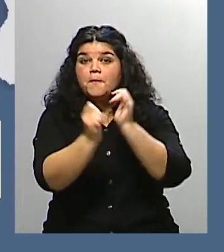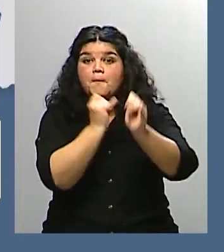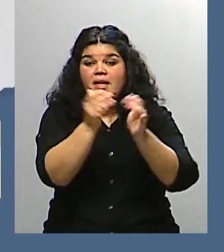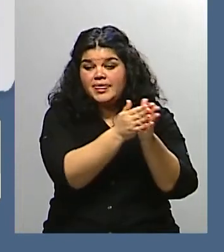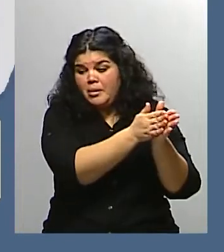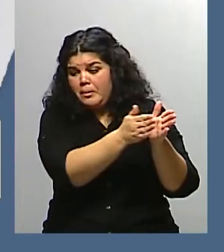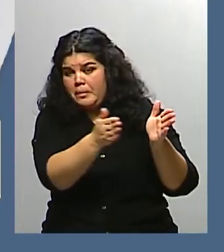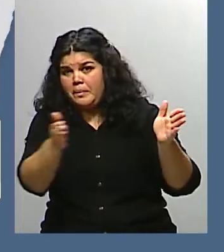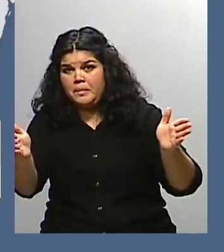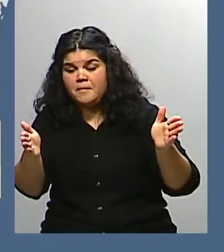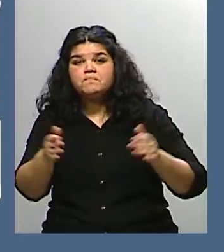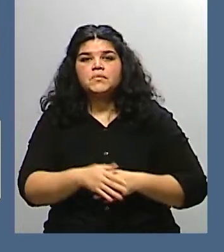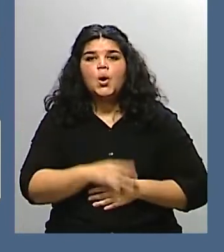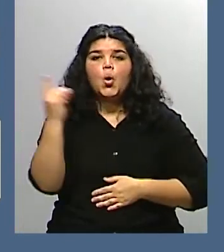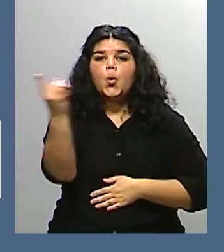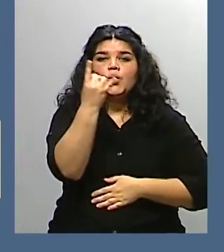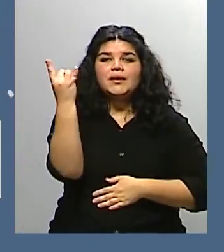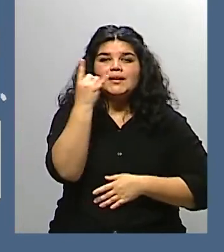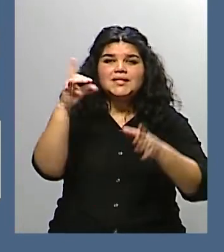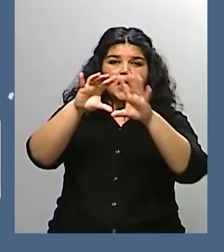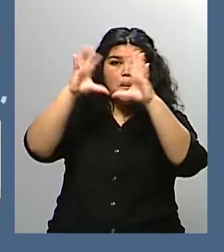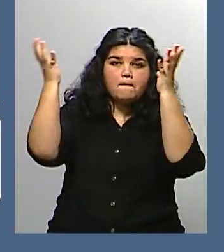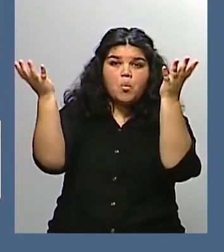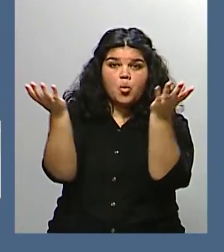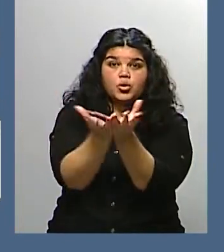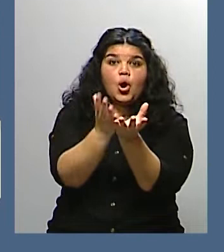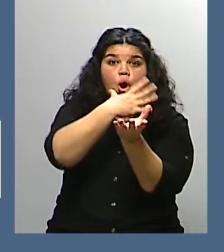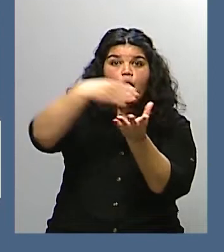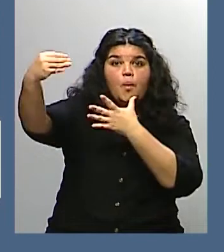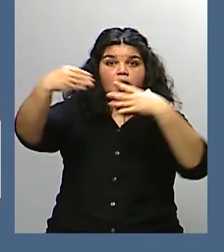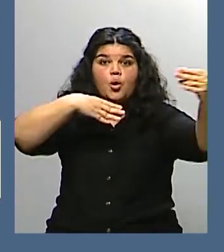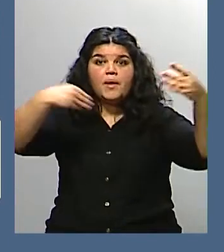en muchas universidades del mundo como material para hablar sobre ética en la